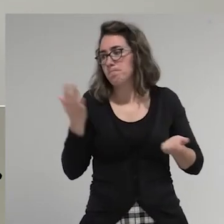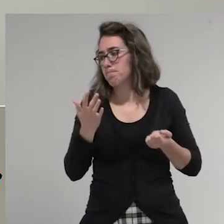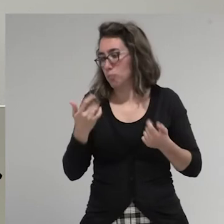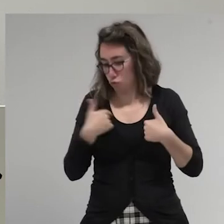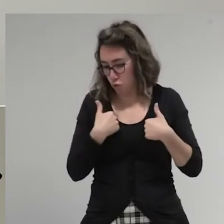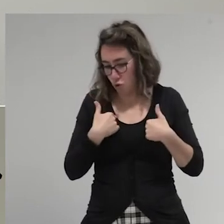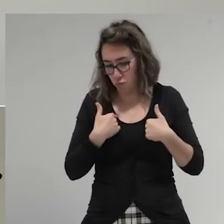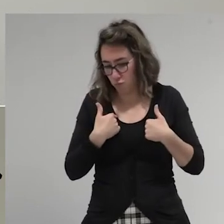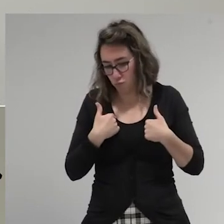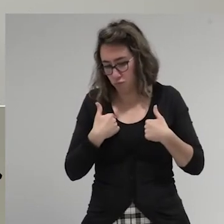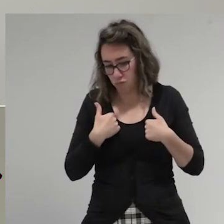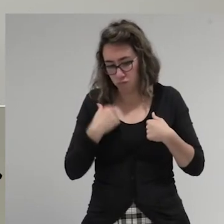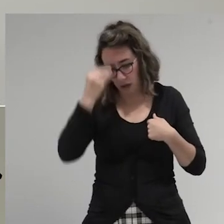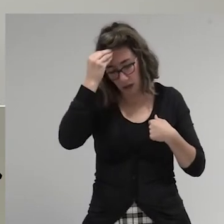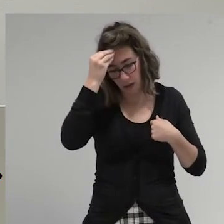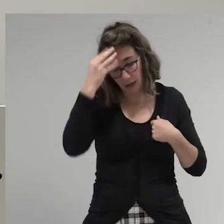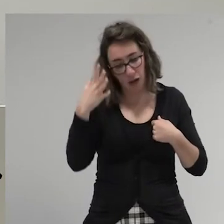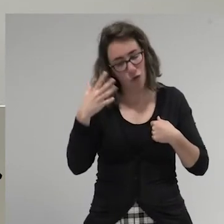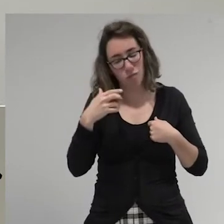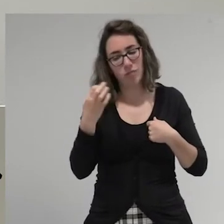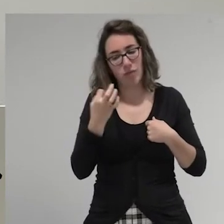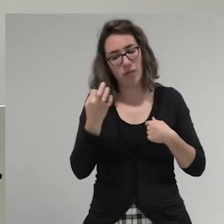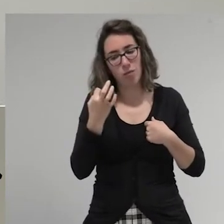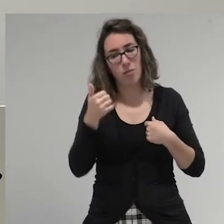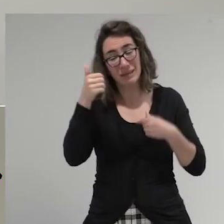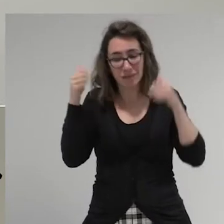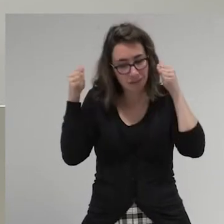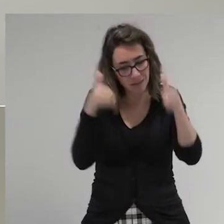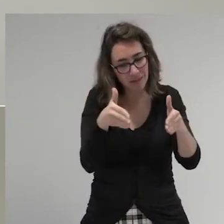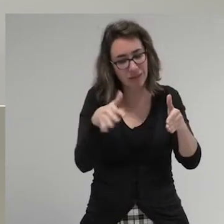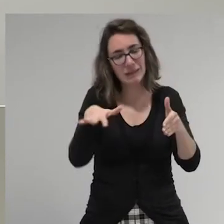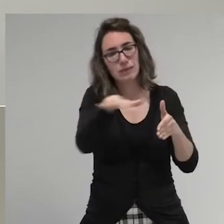mí creo que hemos de empezar a incidir en los espacios de poder.